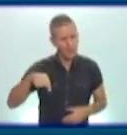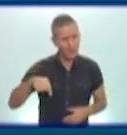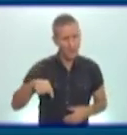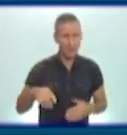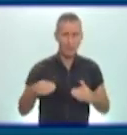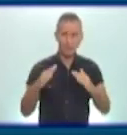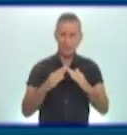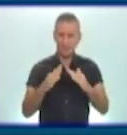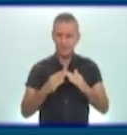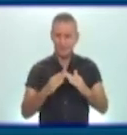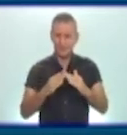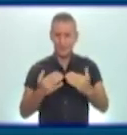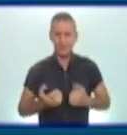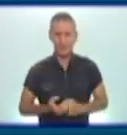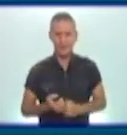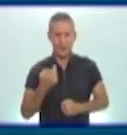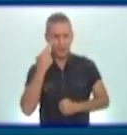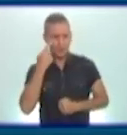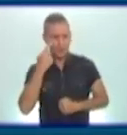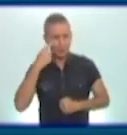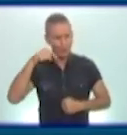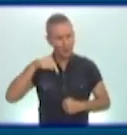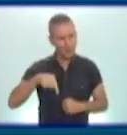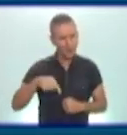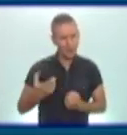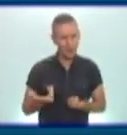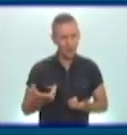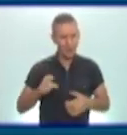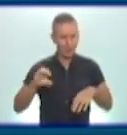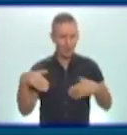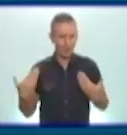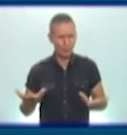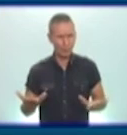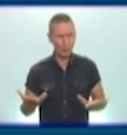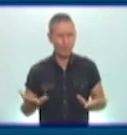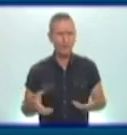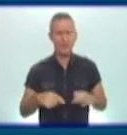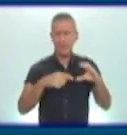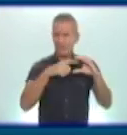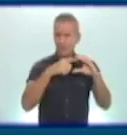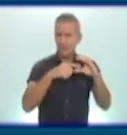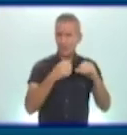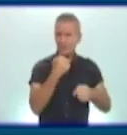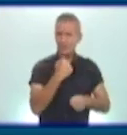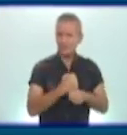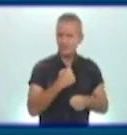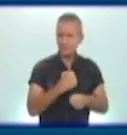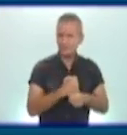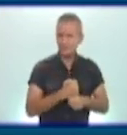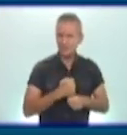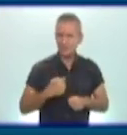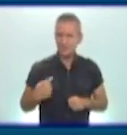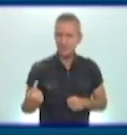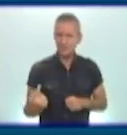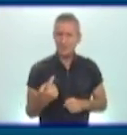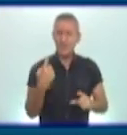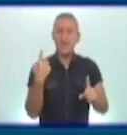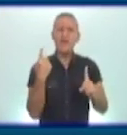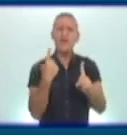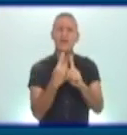casa. Conozcamos ahora cuáles serán los contenidos que vamos a trabajar en nuestros